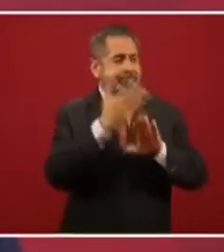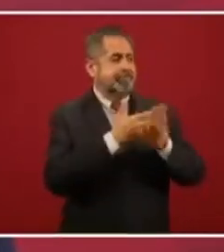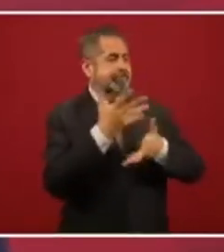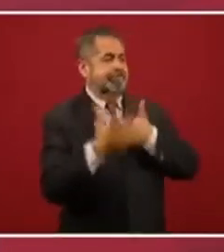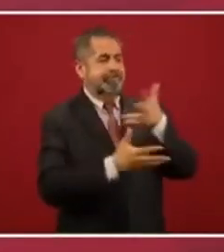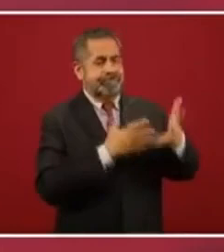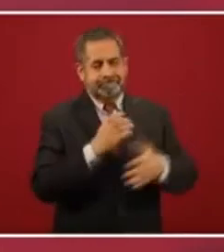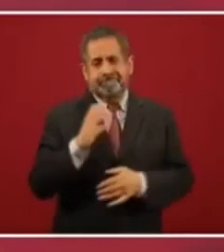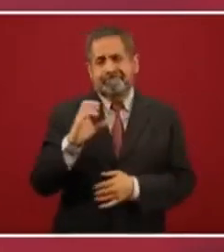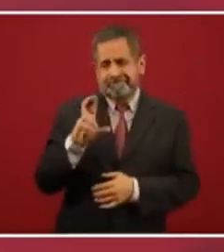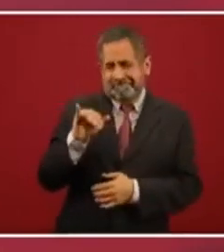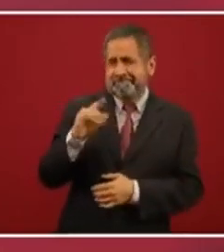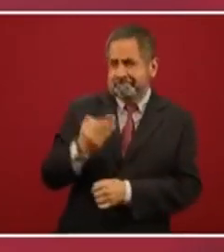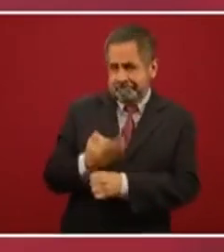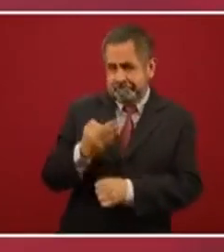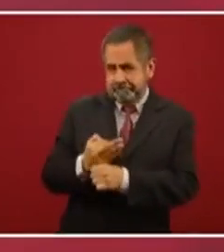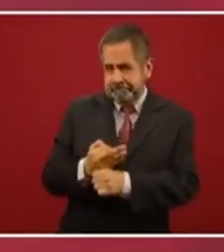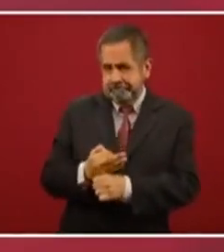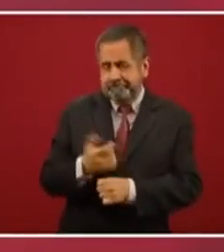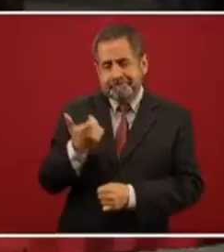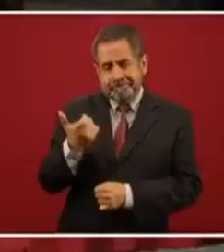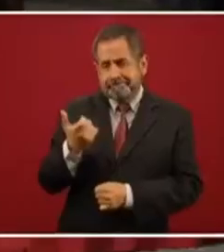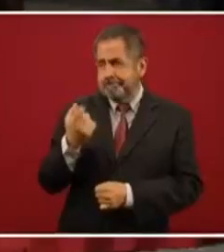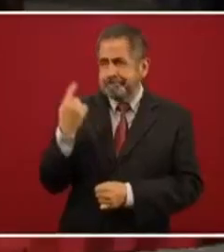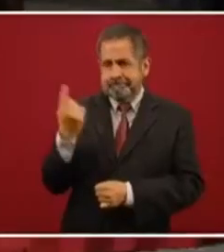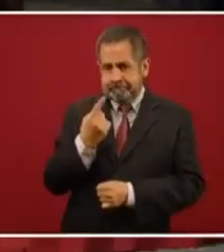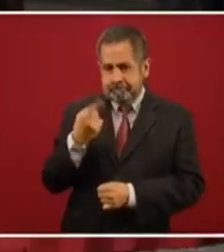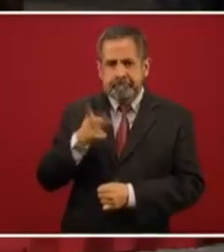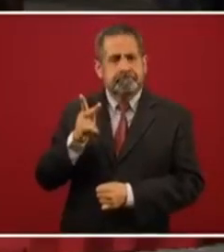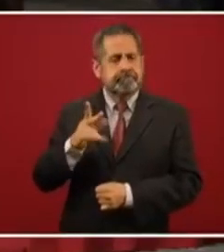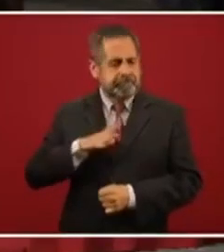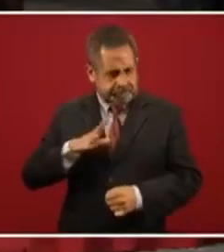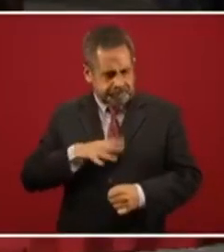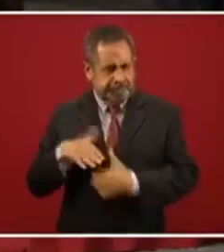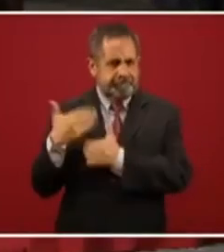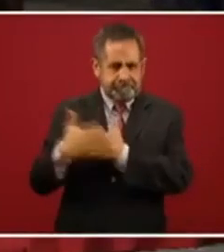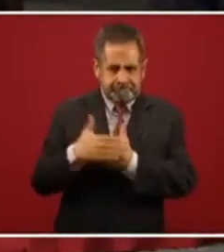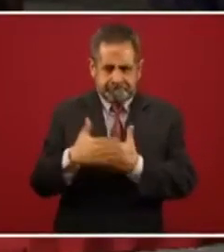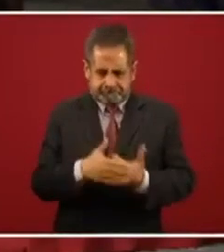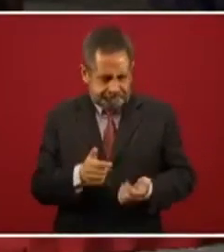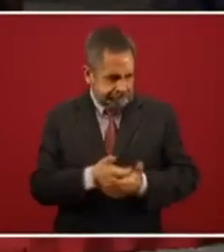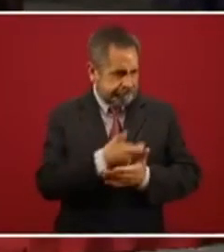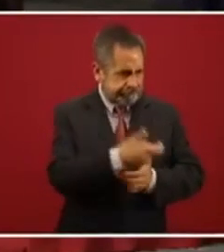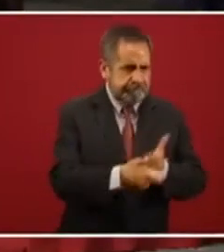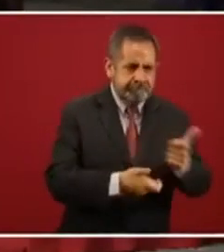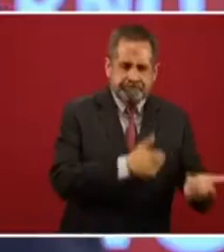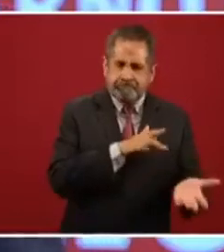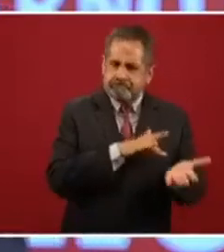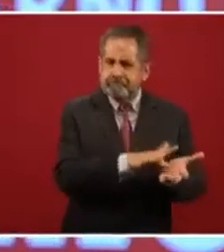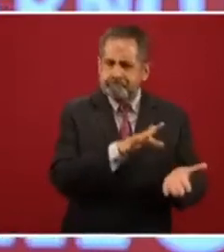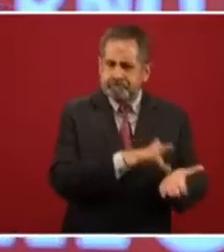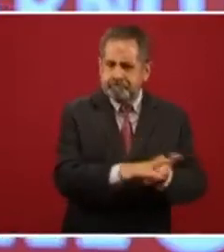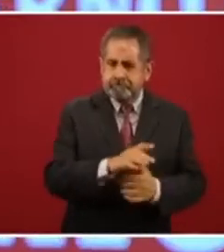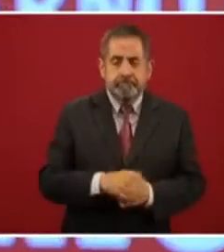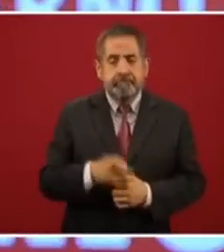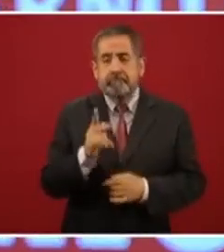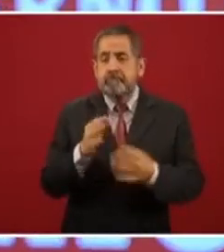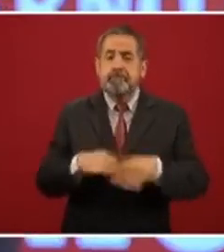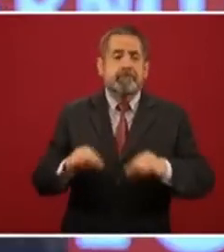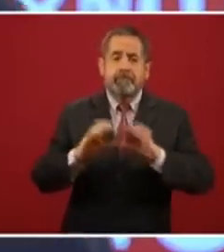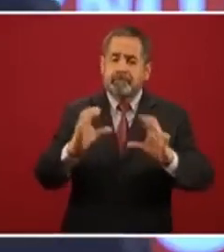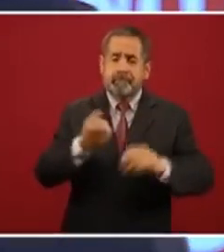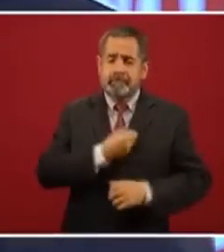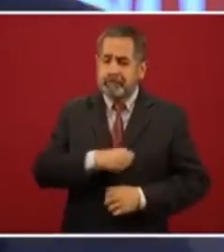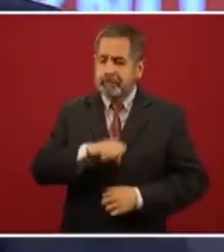por la crisis económica. Pero tenemos que cuidar nuestra